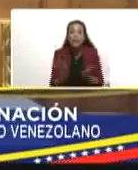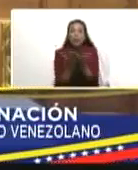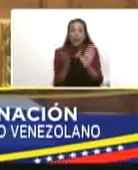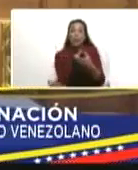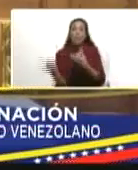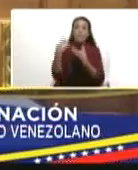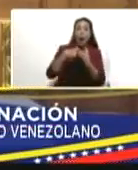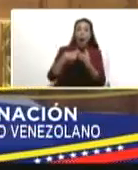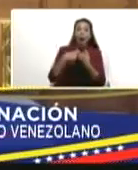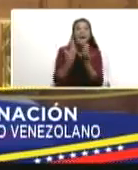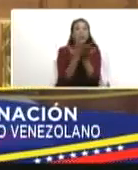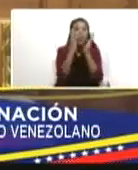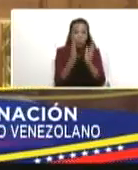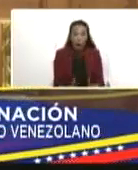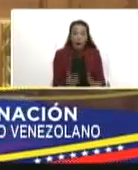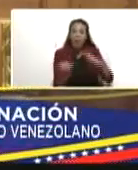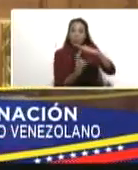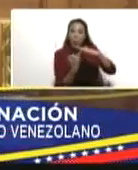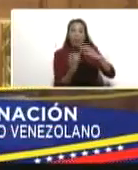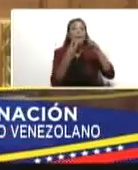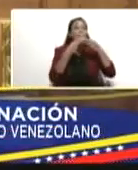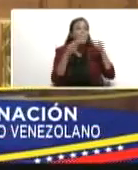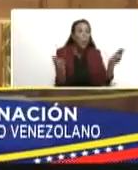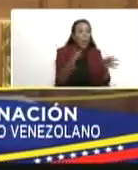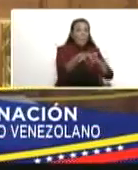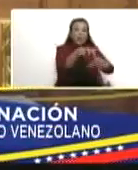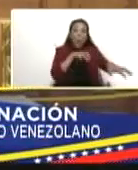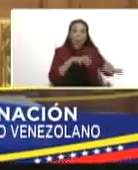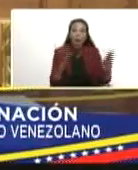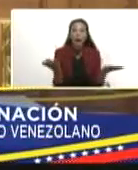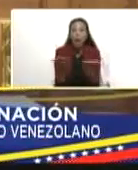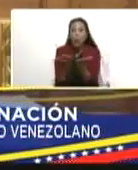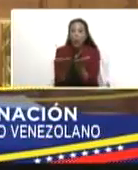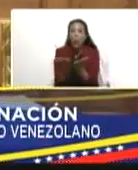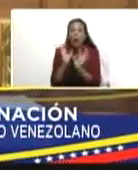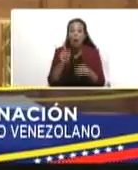país estudian en instituciones públicas